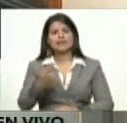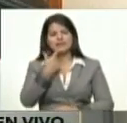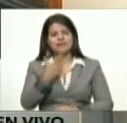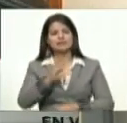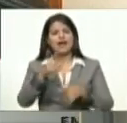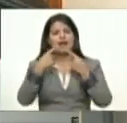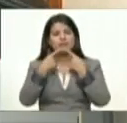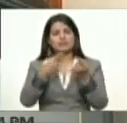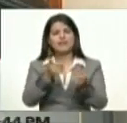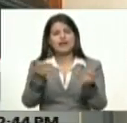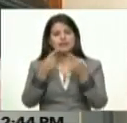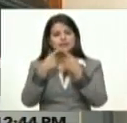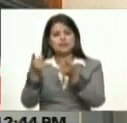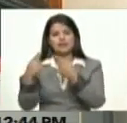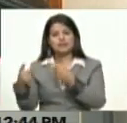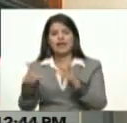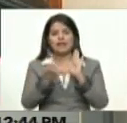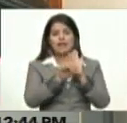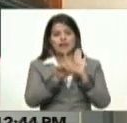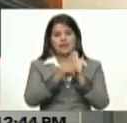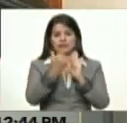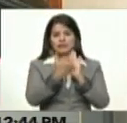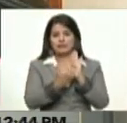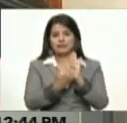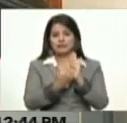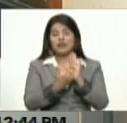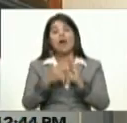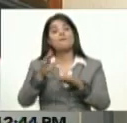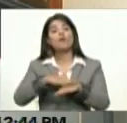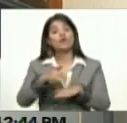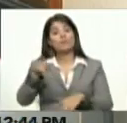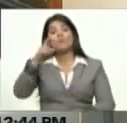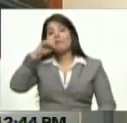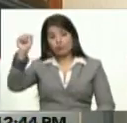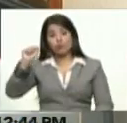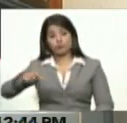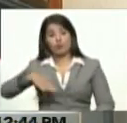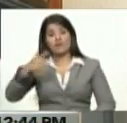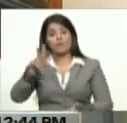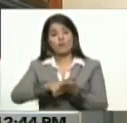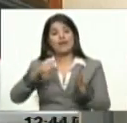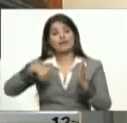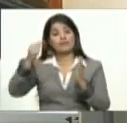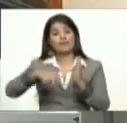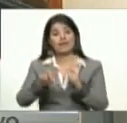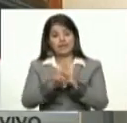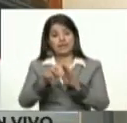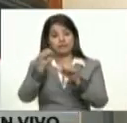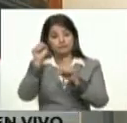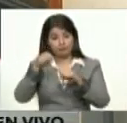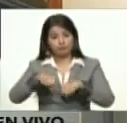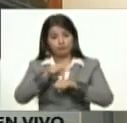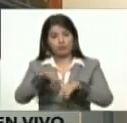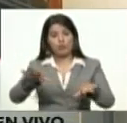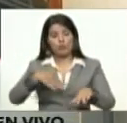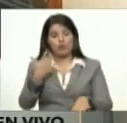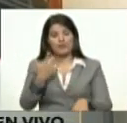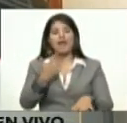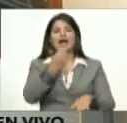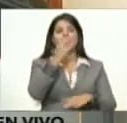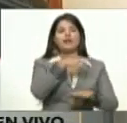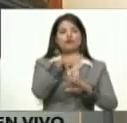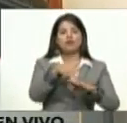serie de leyes con sus poderes habilitantes que le otorgara la Asamblea Nacional este mismo año y que, bueno, y que son